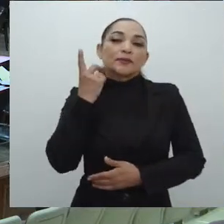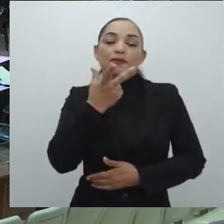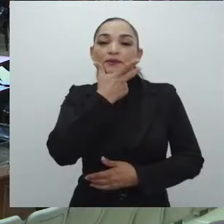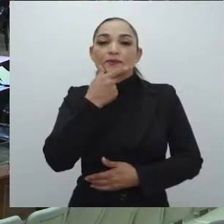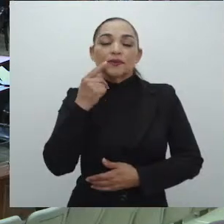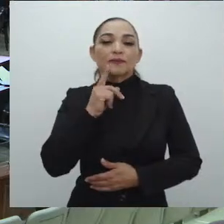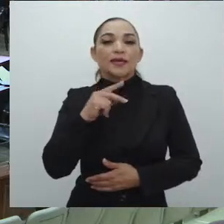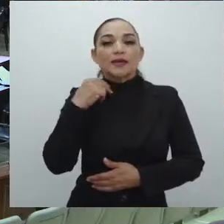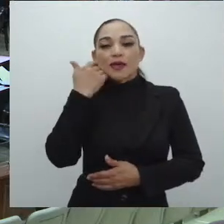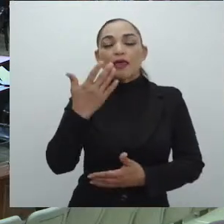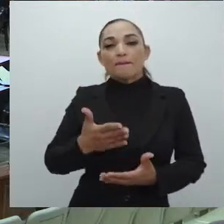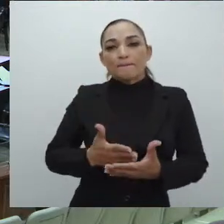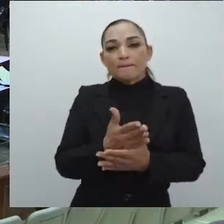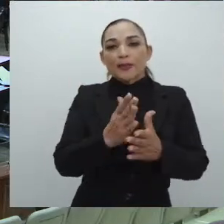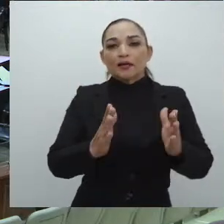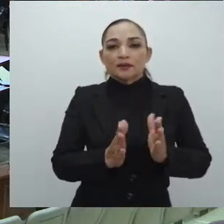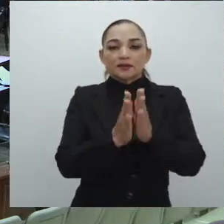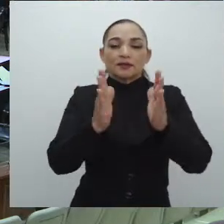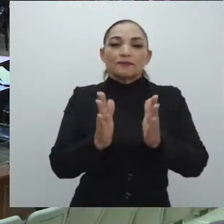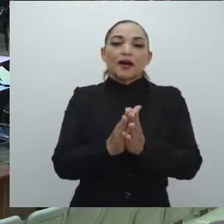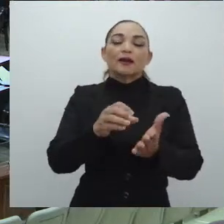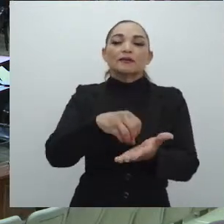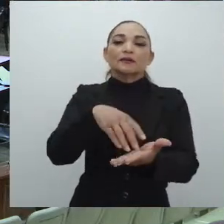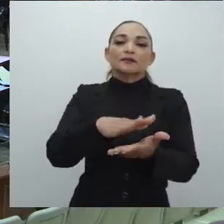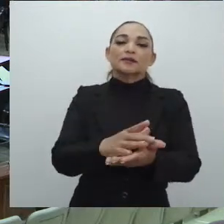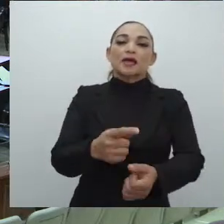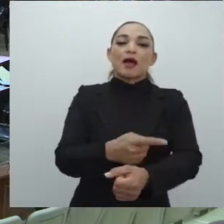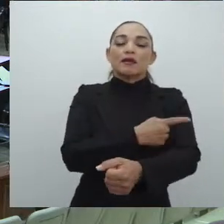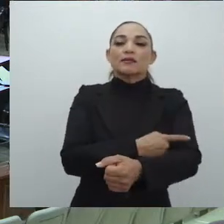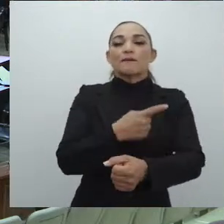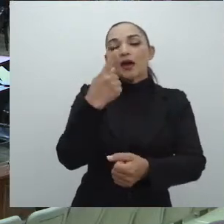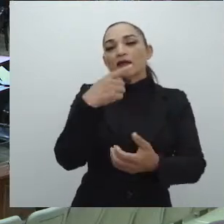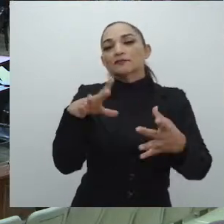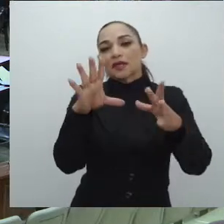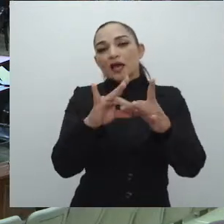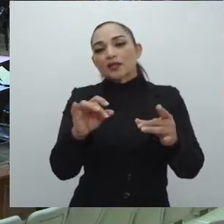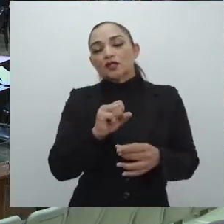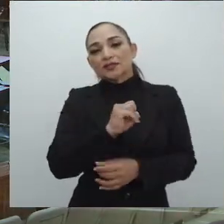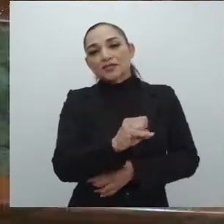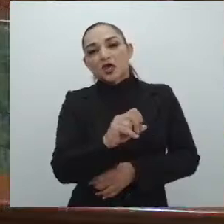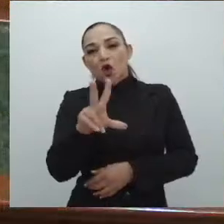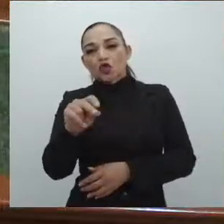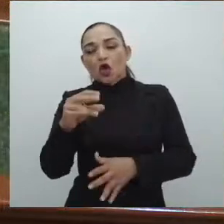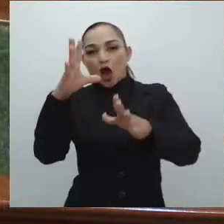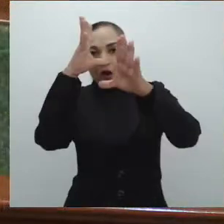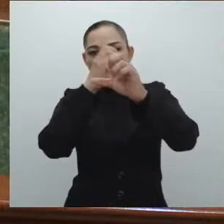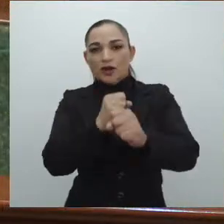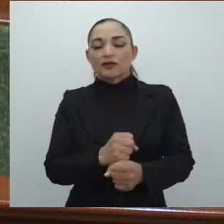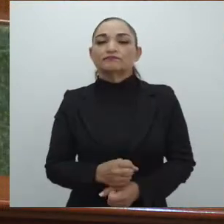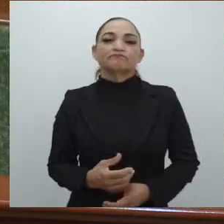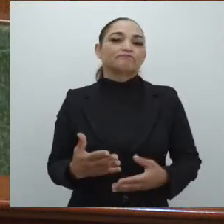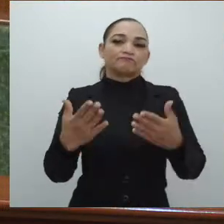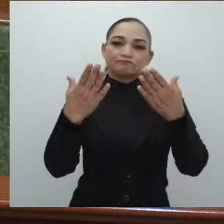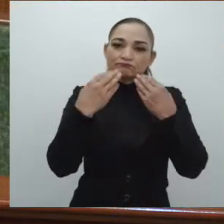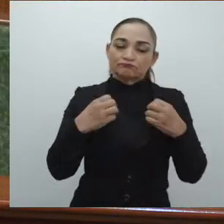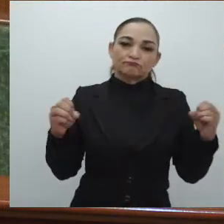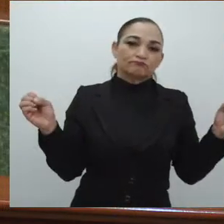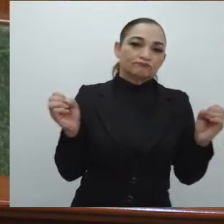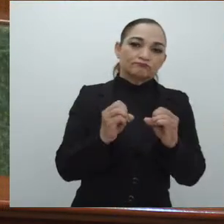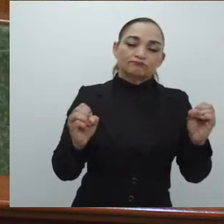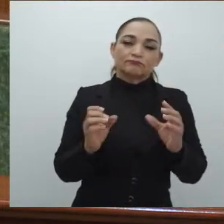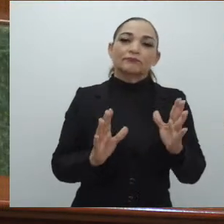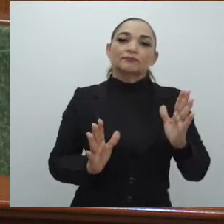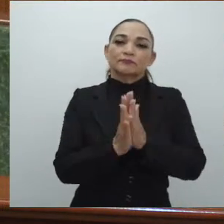en la discusión deberán anotarse previamente indicando si es a favor o en contra. No habiendo discusión, se pide al área